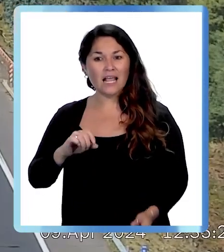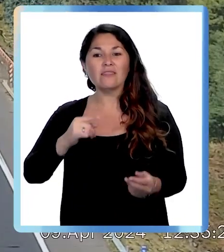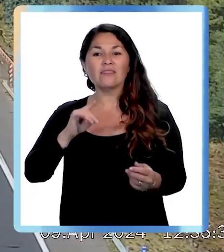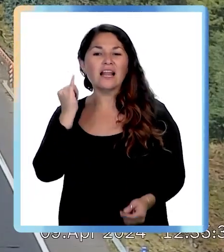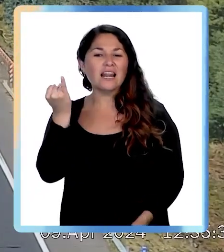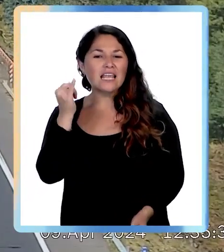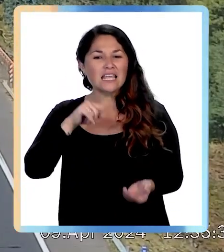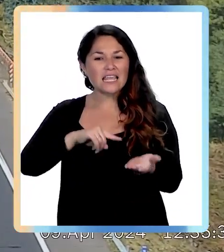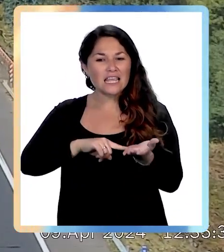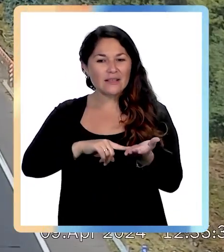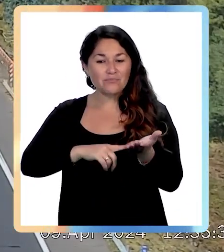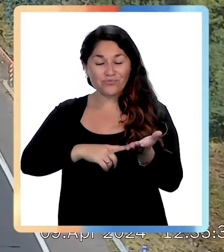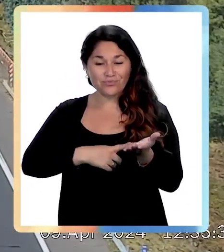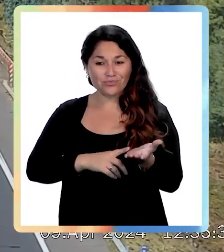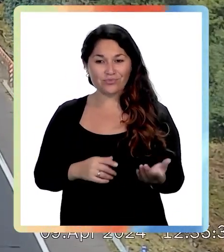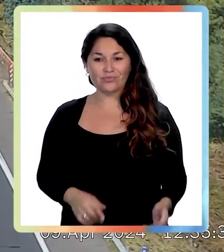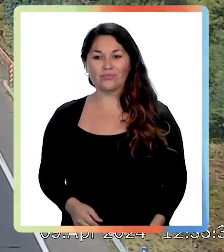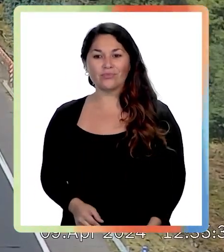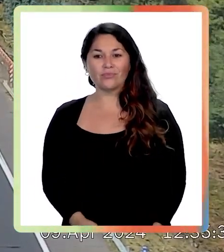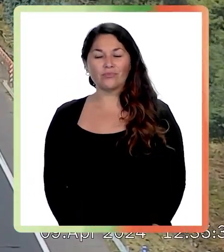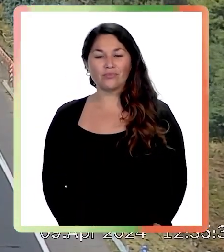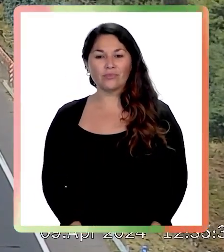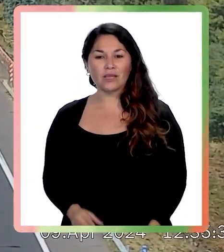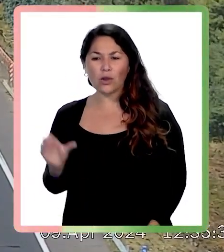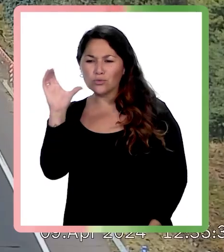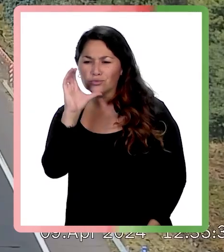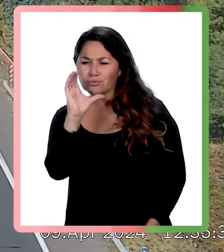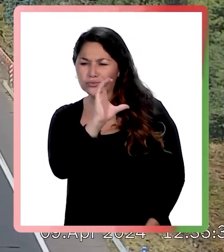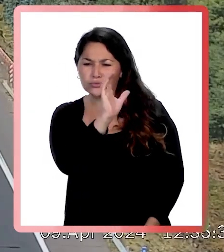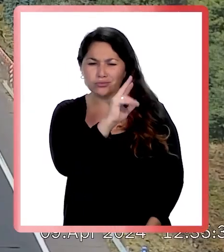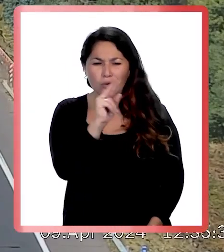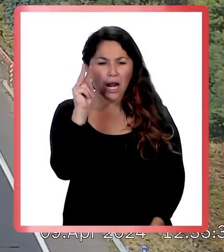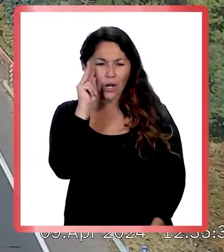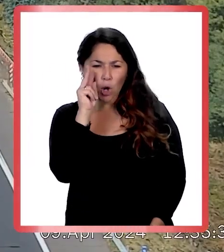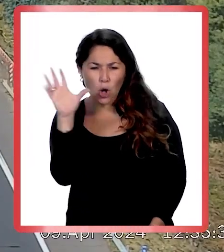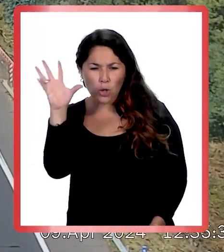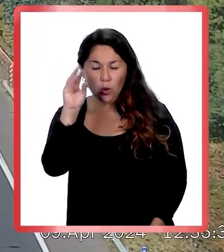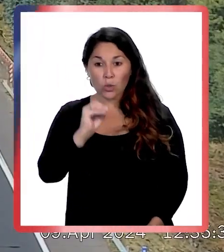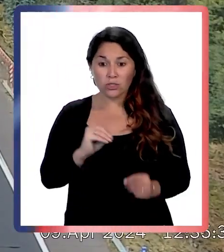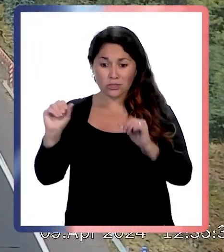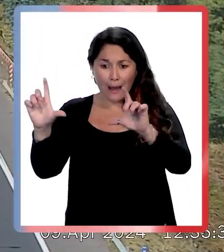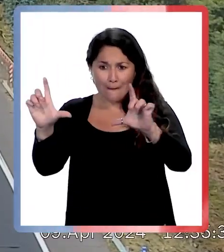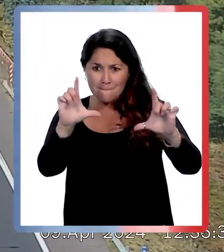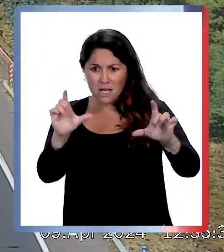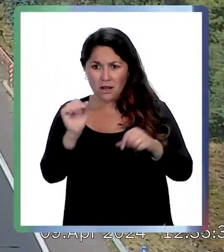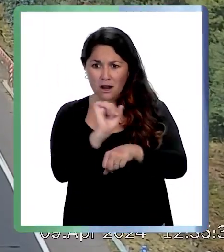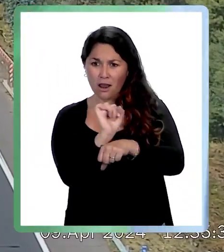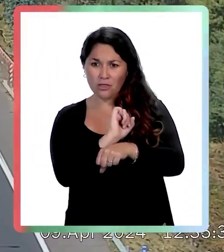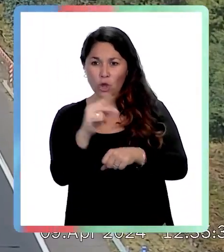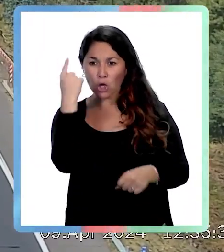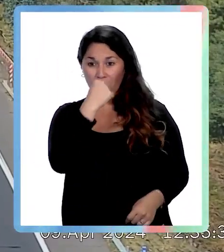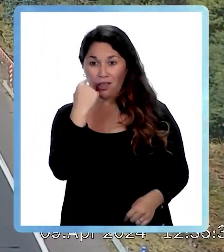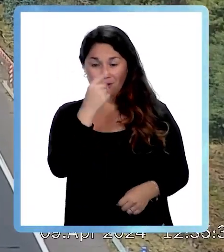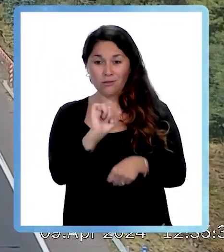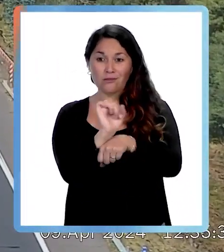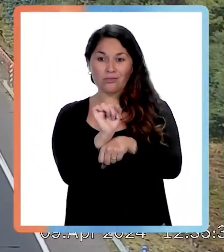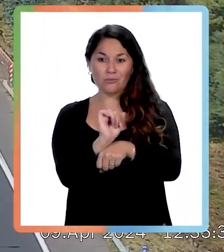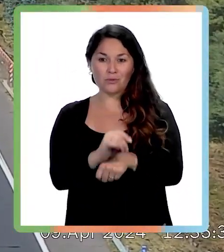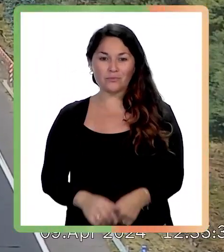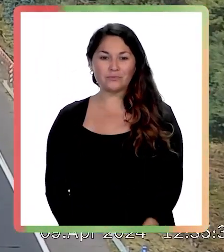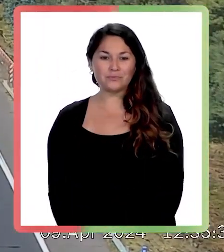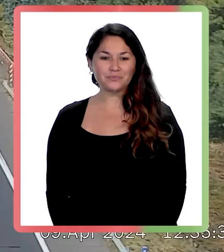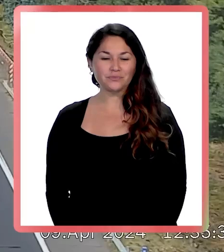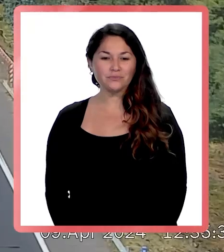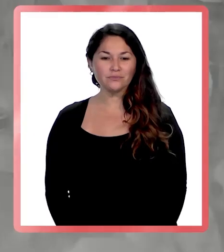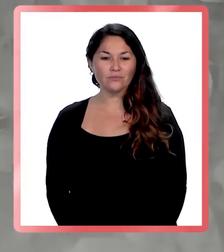inteligencia artificial y alta resolución movimientos nocturnos, patentes e incluso los rostros de los conductores que transiten aquella